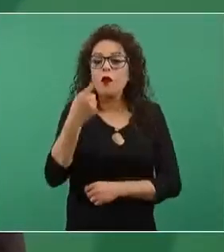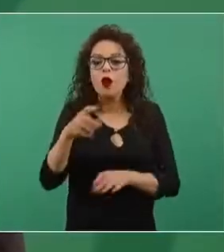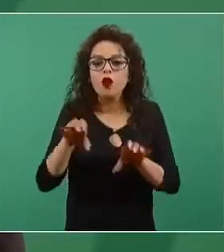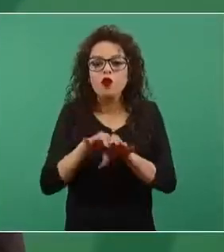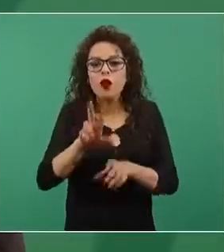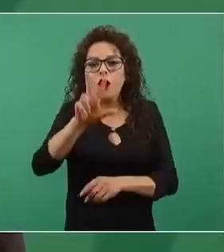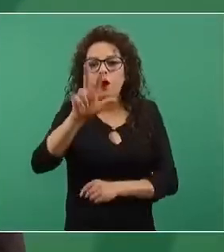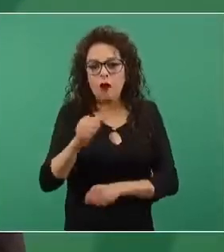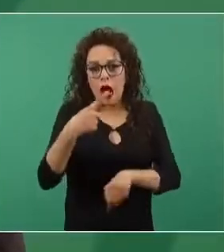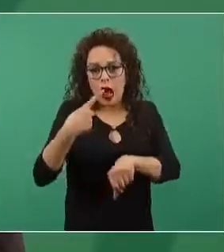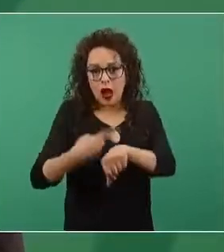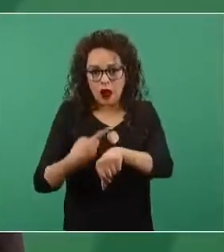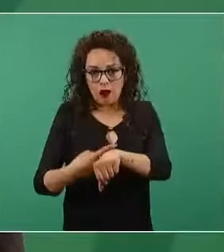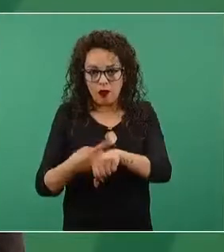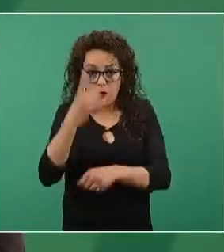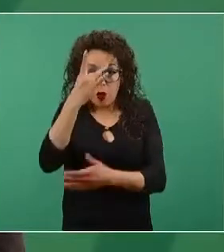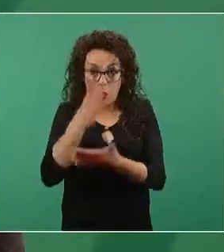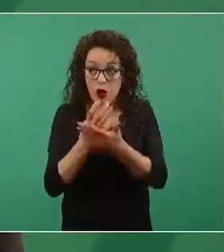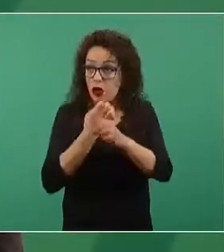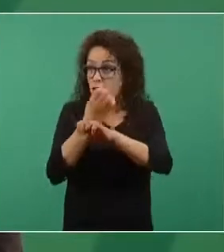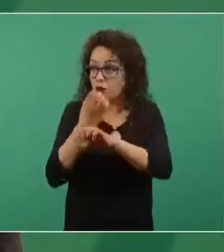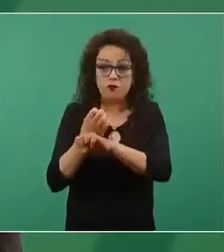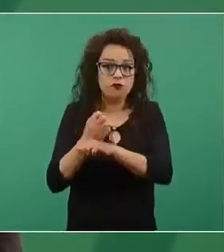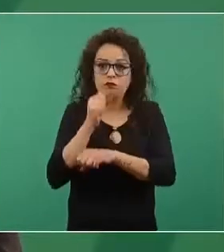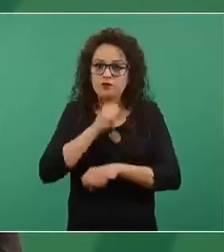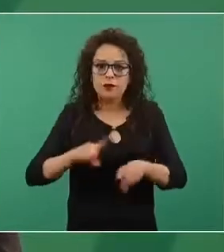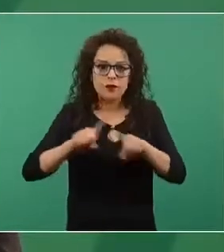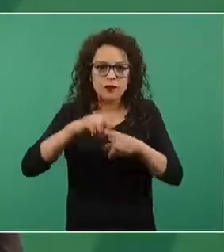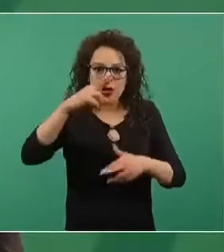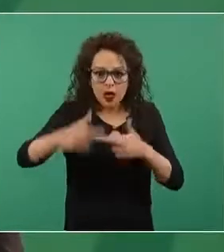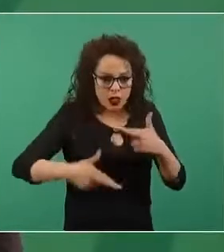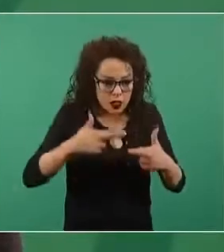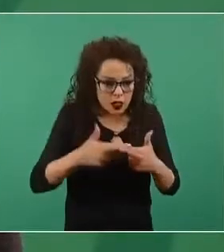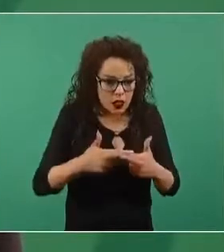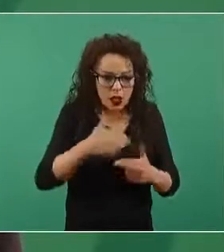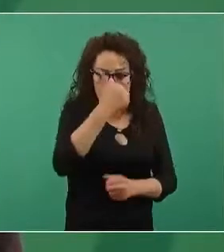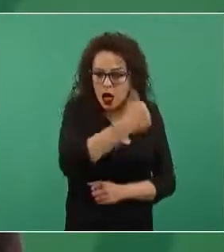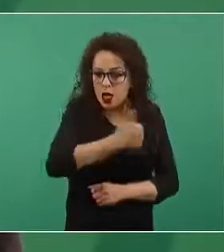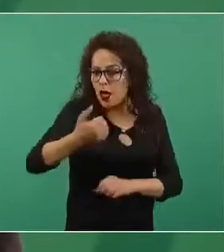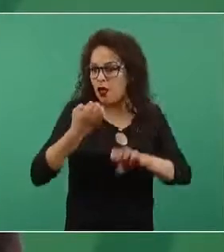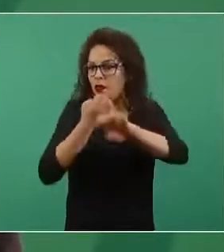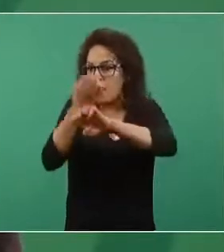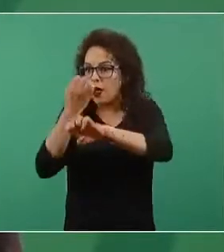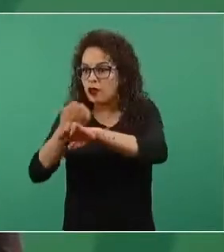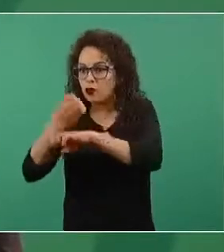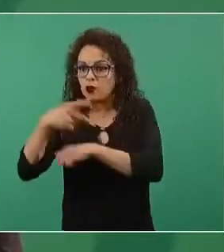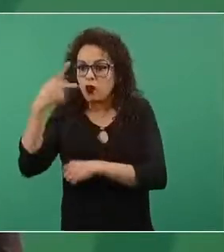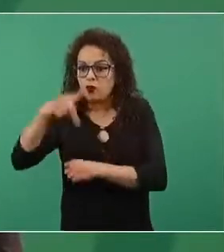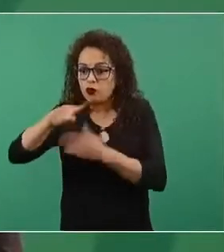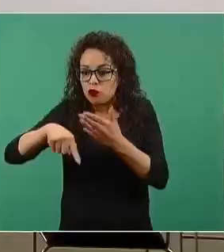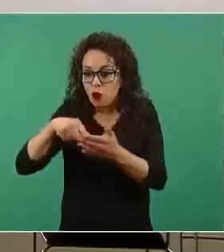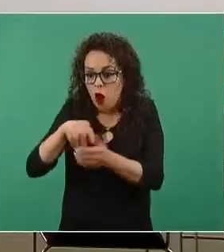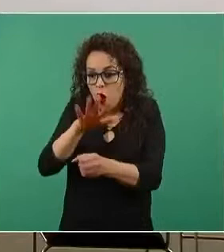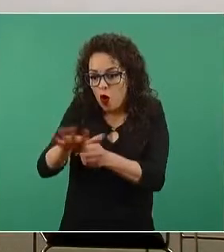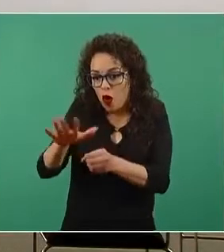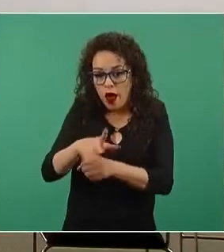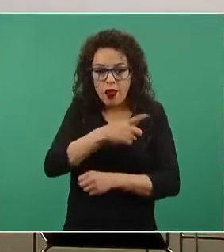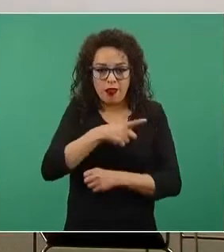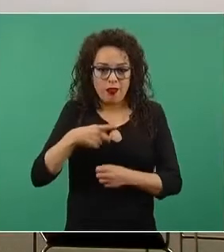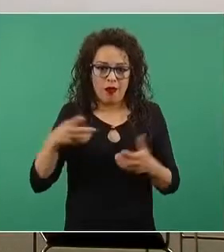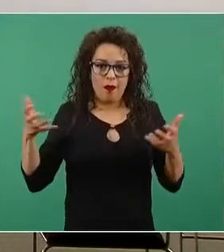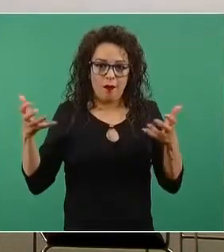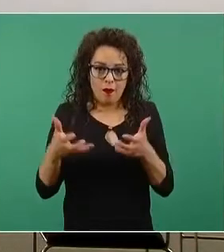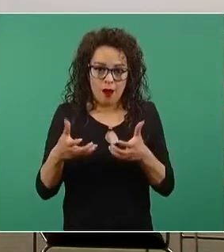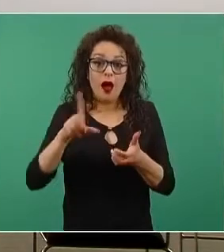por entidad, sino por región, y eso a nivel local cada una de las entidades tiene que hacerlo y lo hace, pues es parte del compromiso